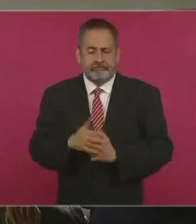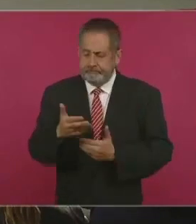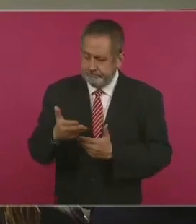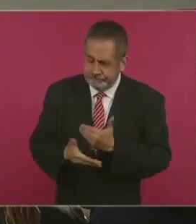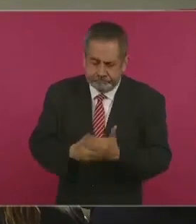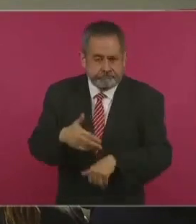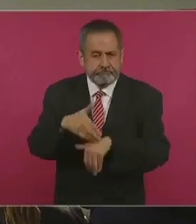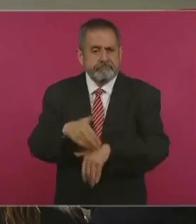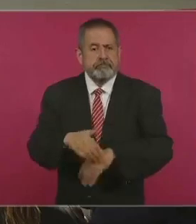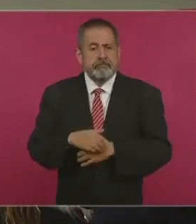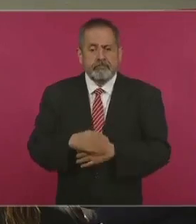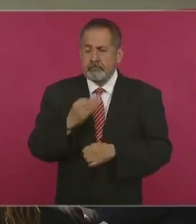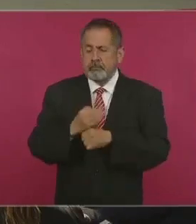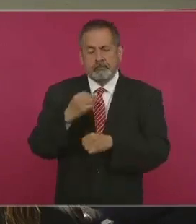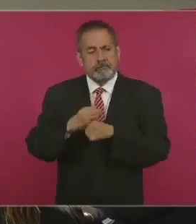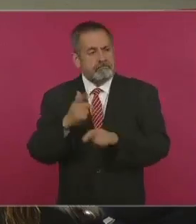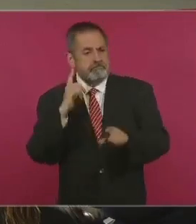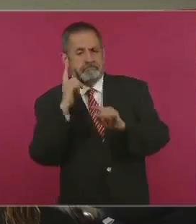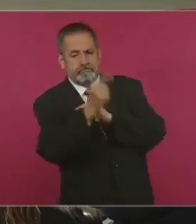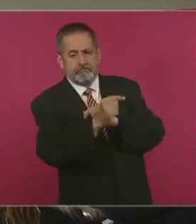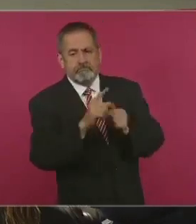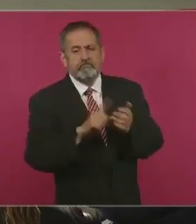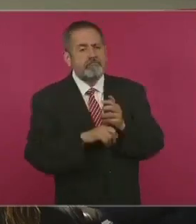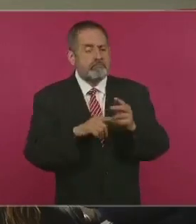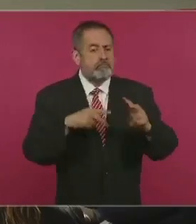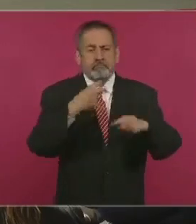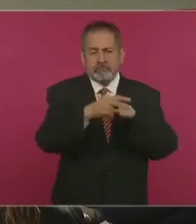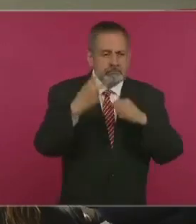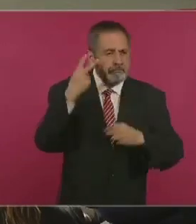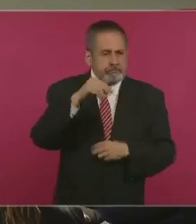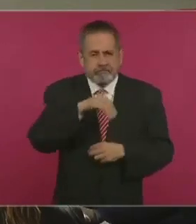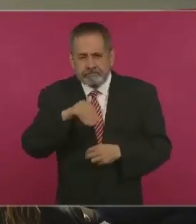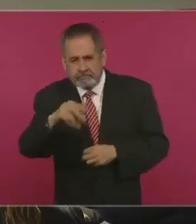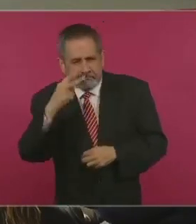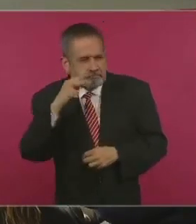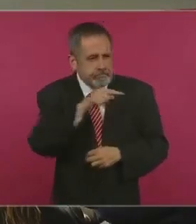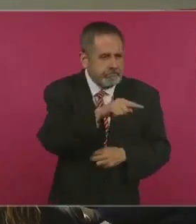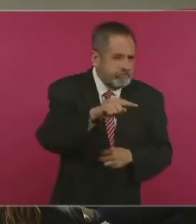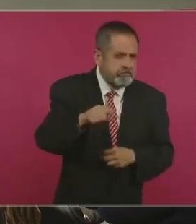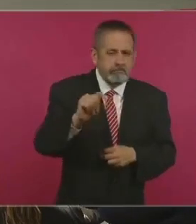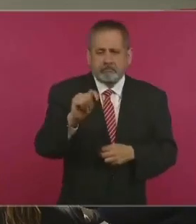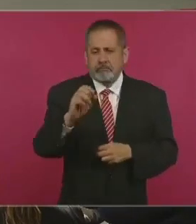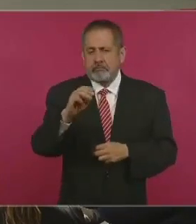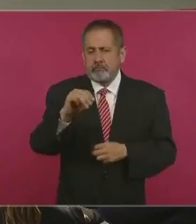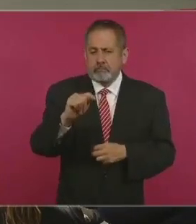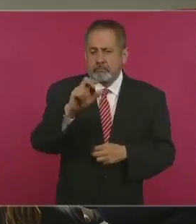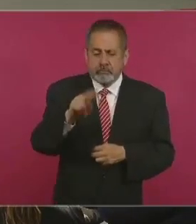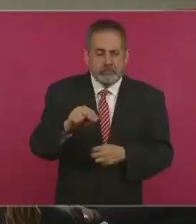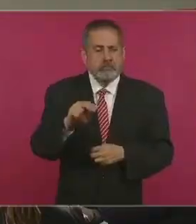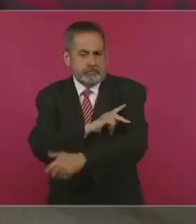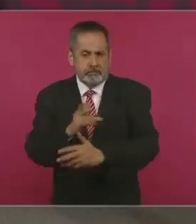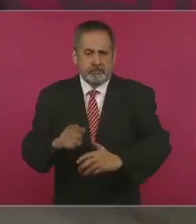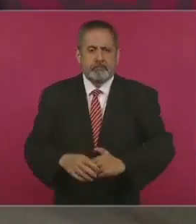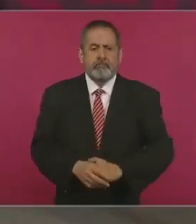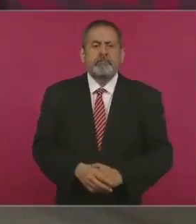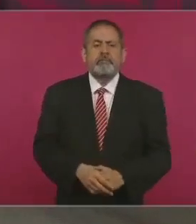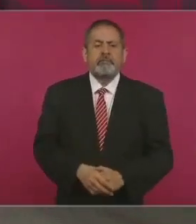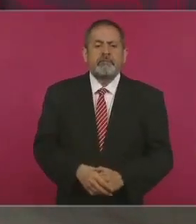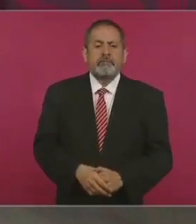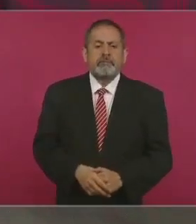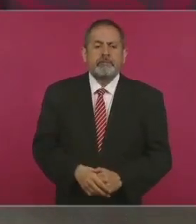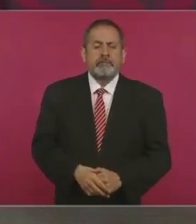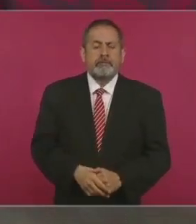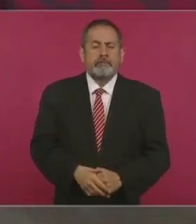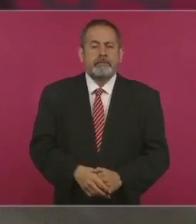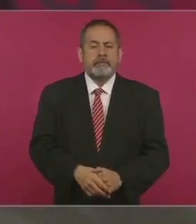prensa matutina del jefe del Ejecutivo Nacional, la Coordinadora Nacional de Protección Civil, Laura Velázquez Alzúa, detalló la